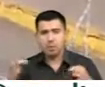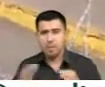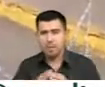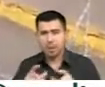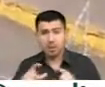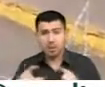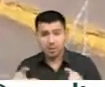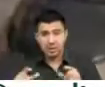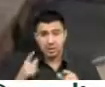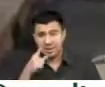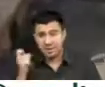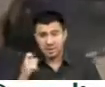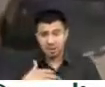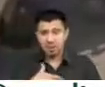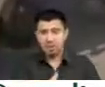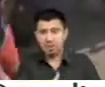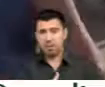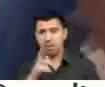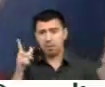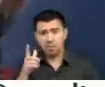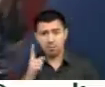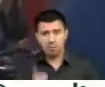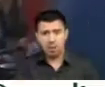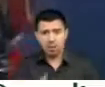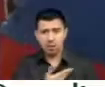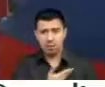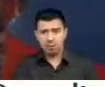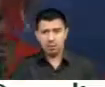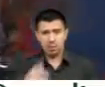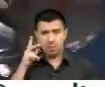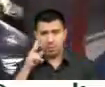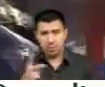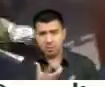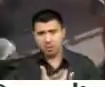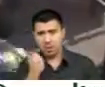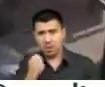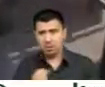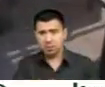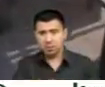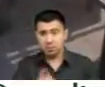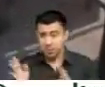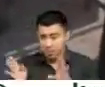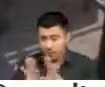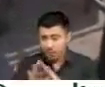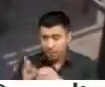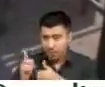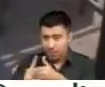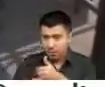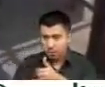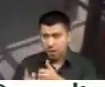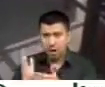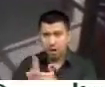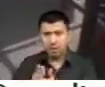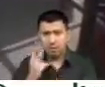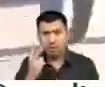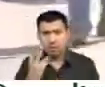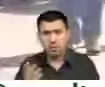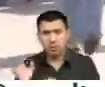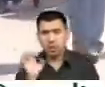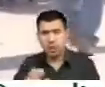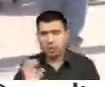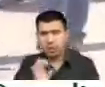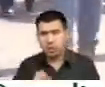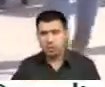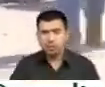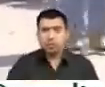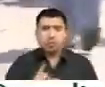los billetes de 100 bolívares. La frontera estará cerrada hasta el 2 de enero, sin embargo, se ha dado paso por los corredores